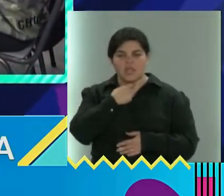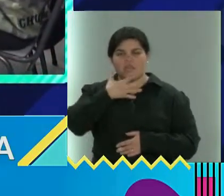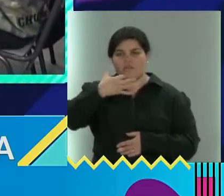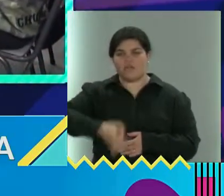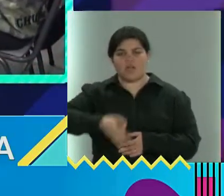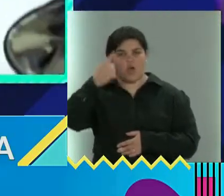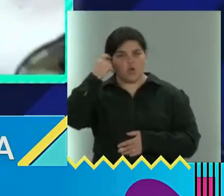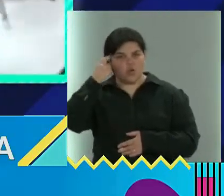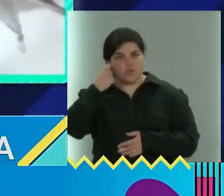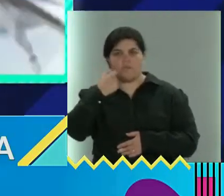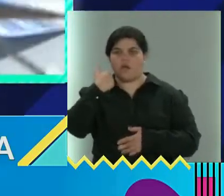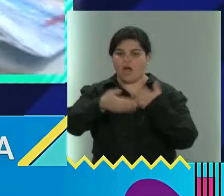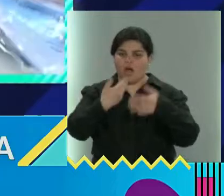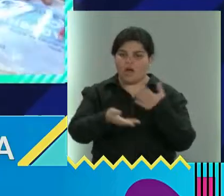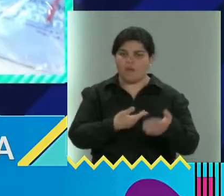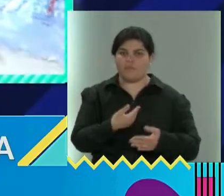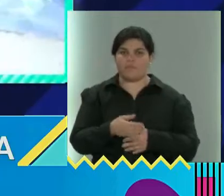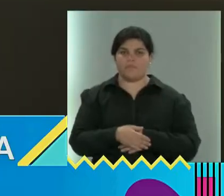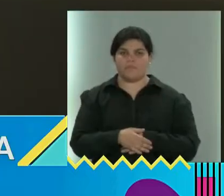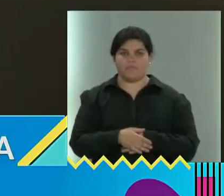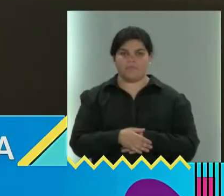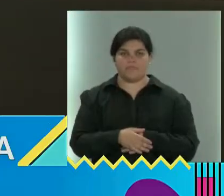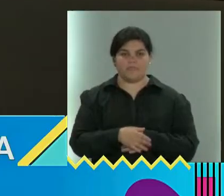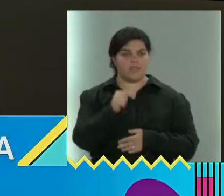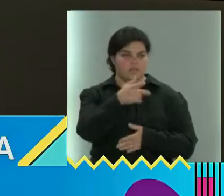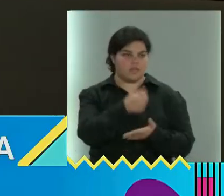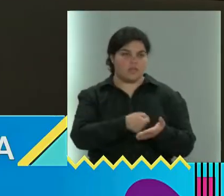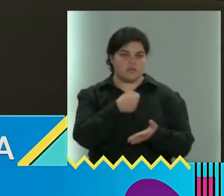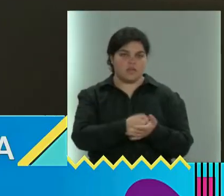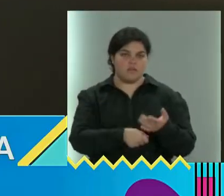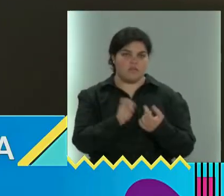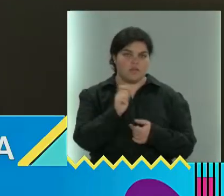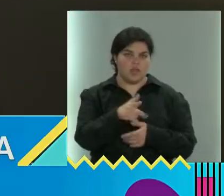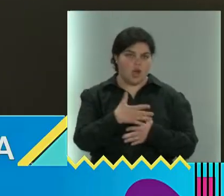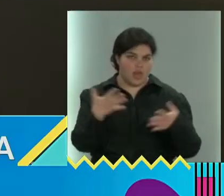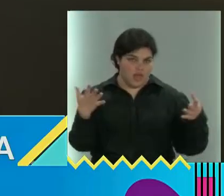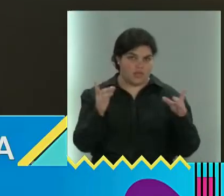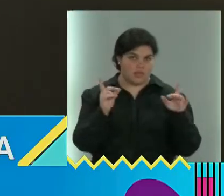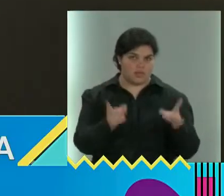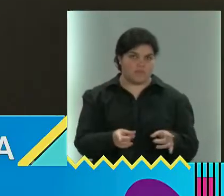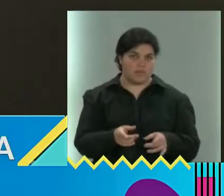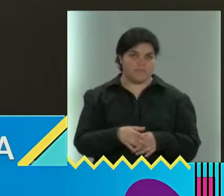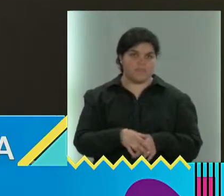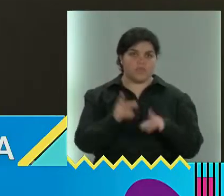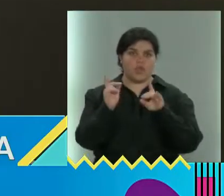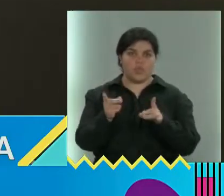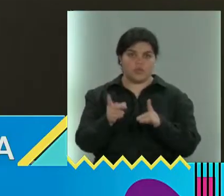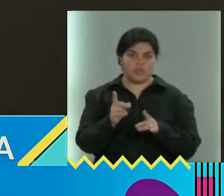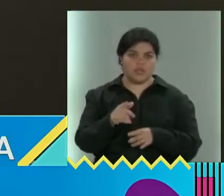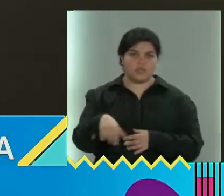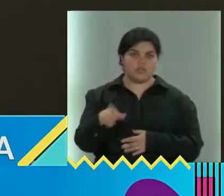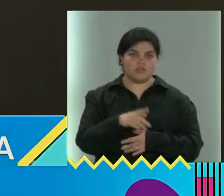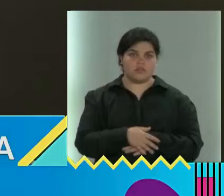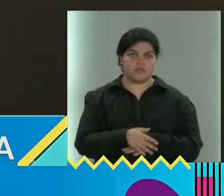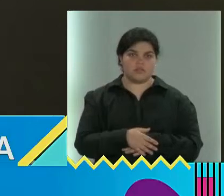escuela. Eso yo creo que sería lo interesante, ¿no? Desafío entonces muy grande también para los docentes, que son docentes